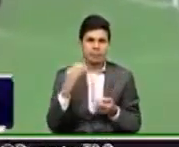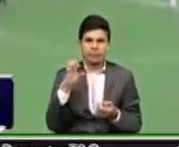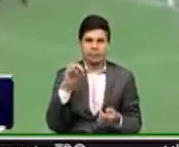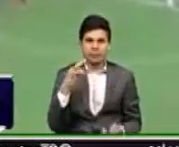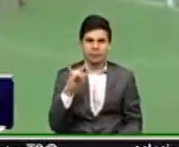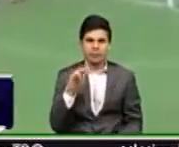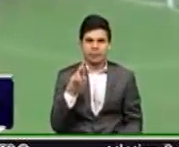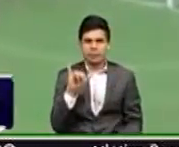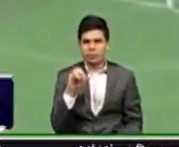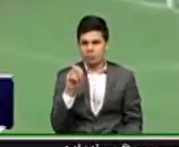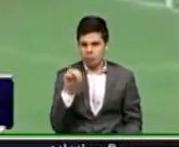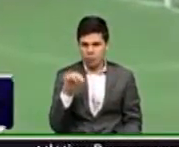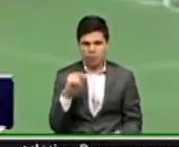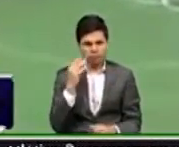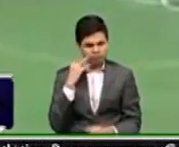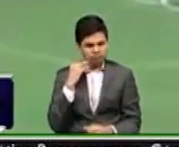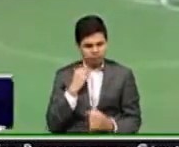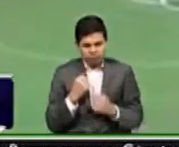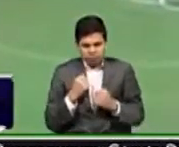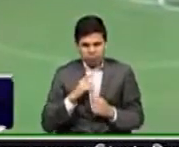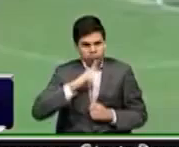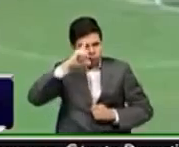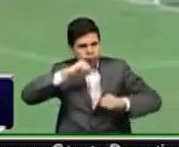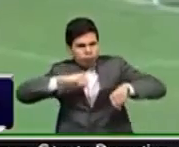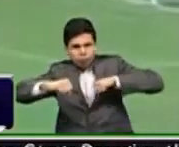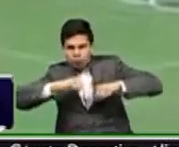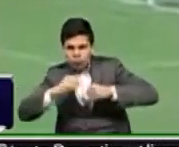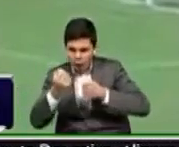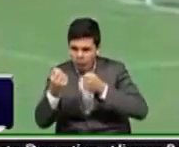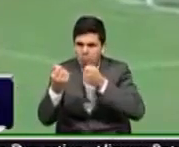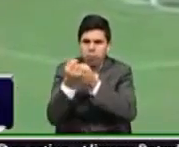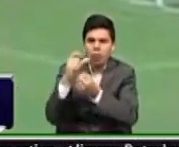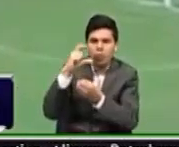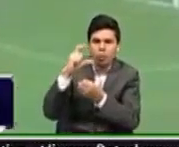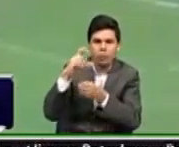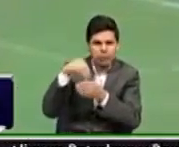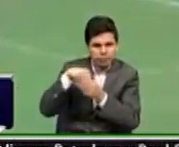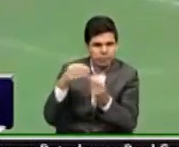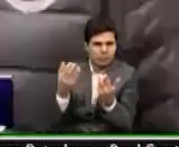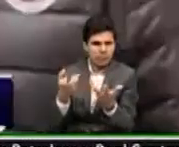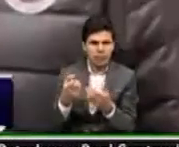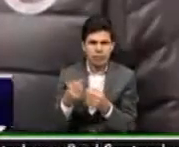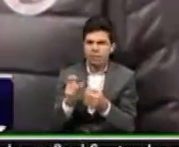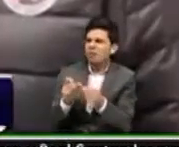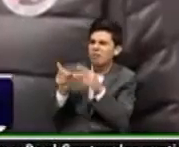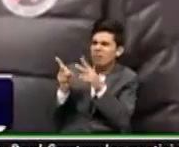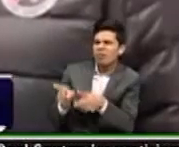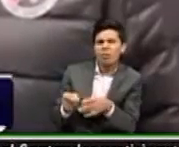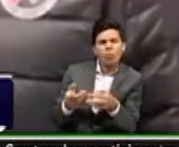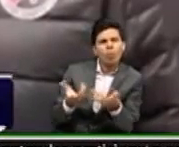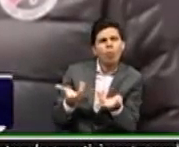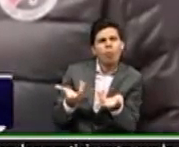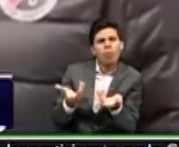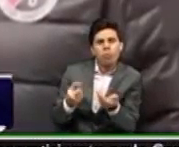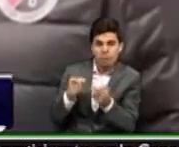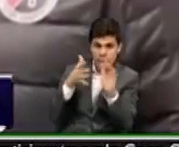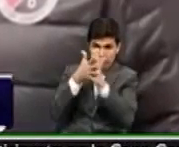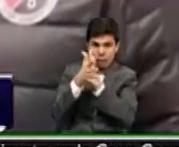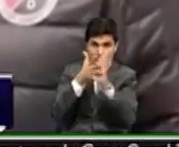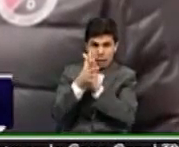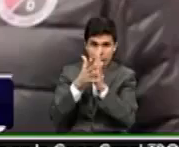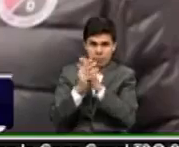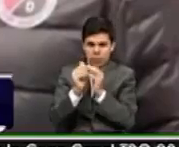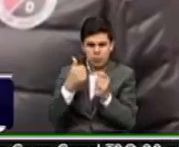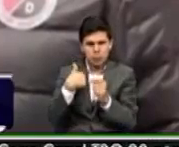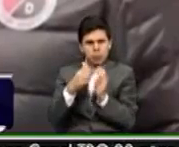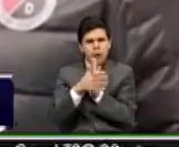aportar su experiencia y liderazgo al onceno fronterizo. En cuanto a sus características de juego, el defensor aseguró que su